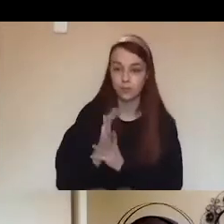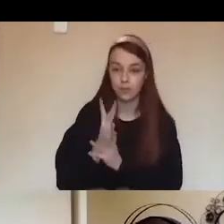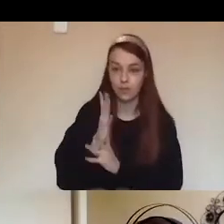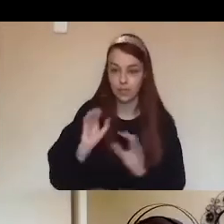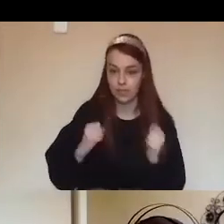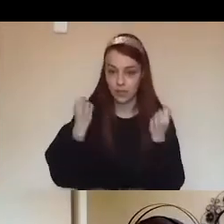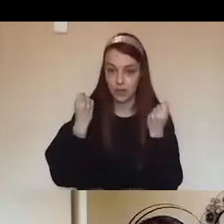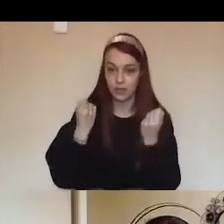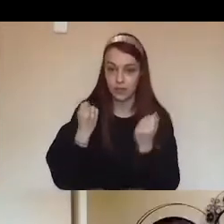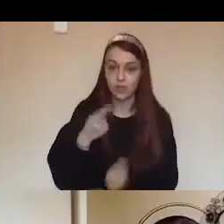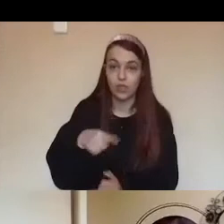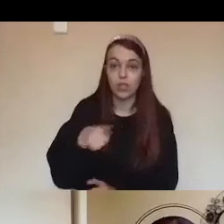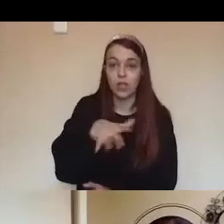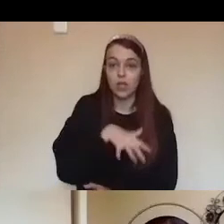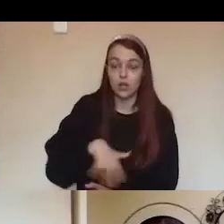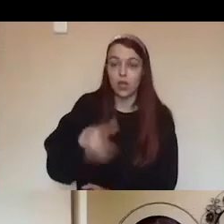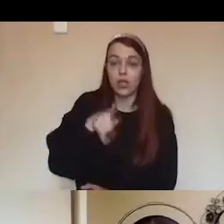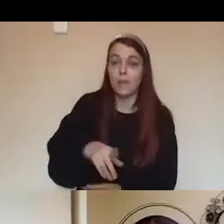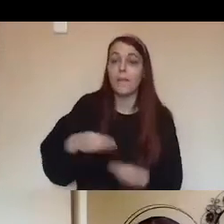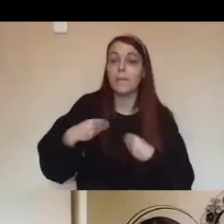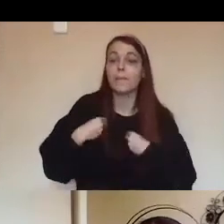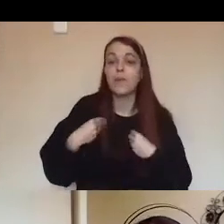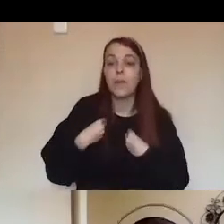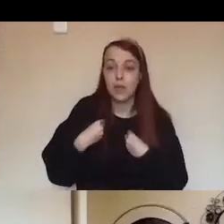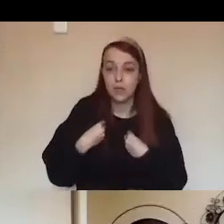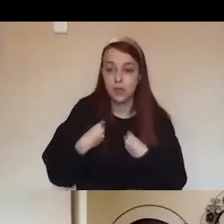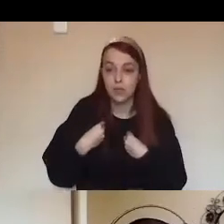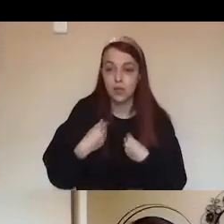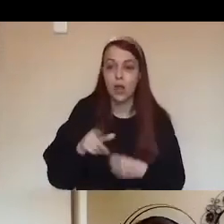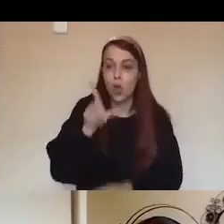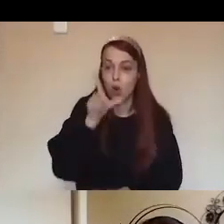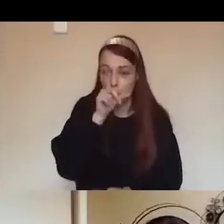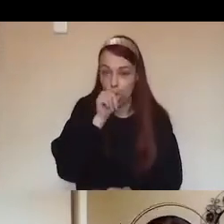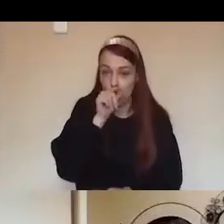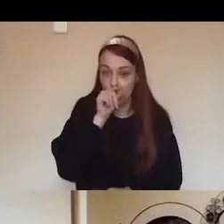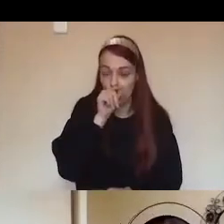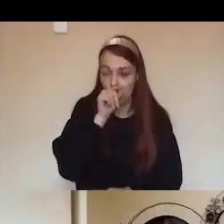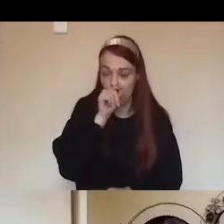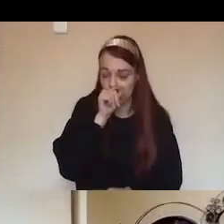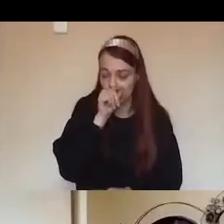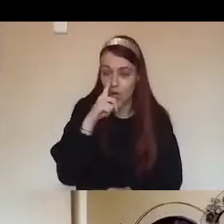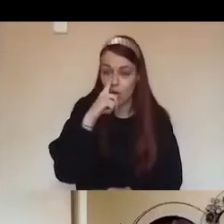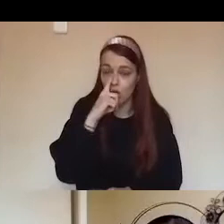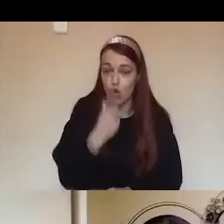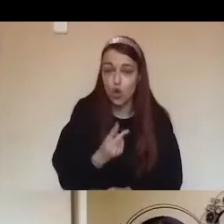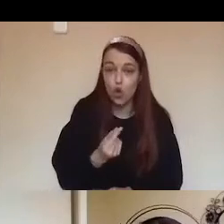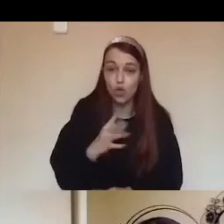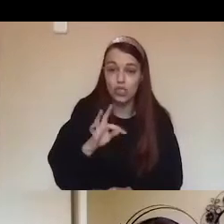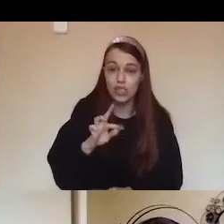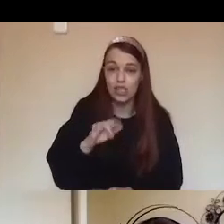zona es el hogar de los loros Tricahue, que forman parte de esta